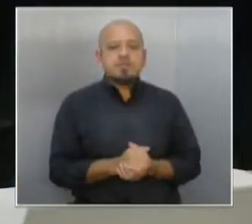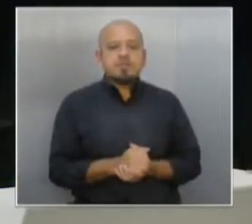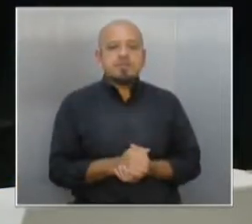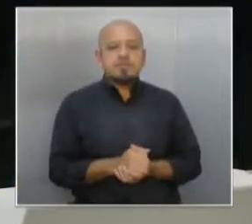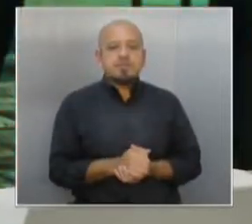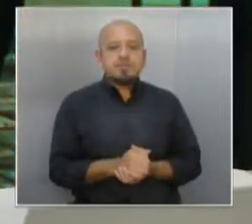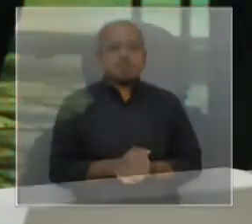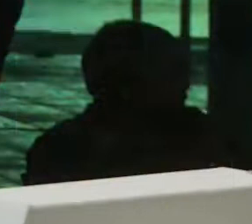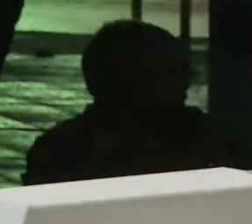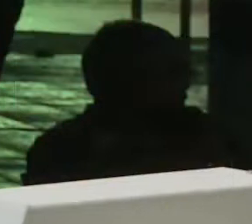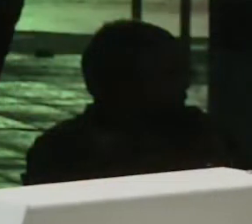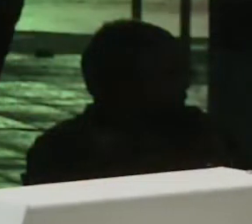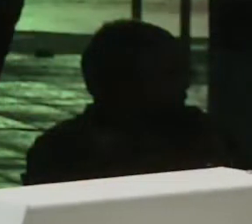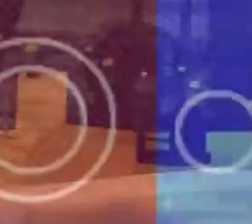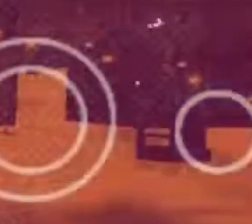venimos.